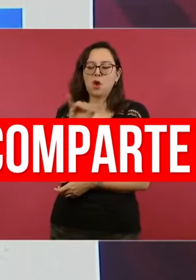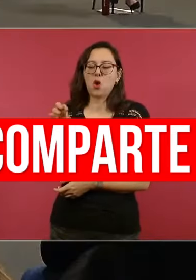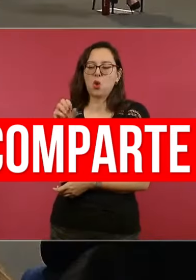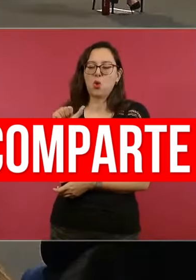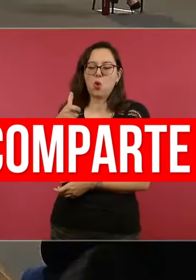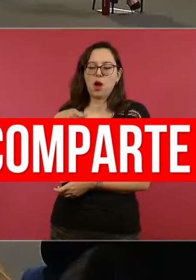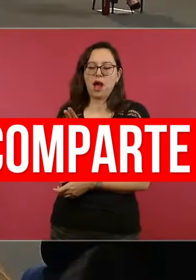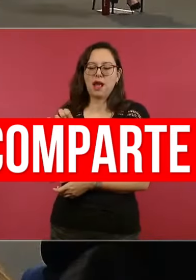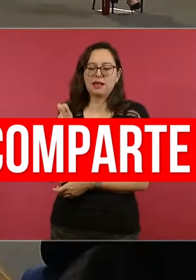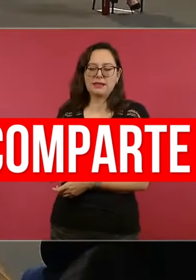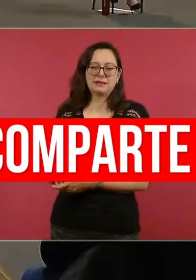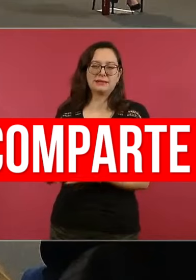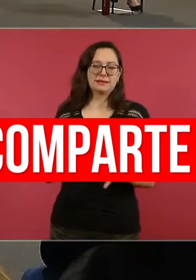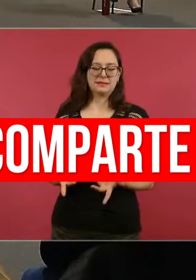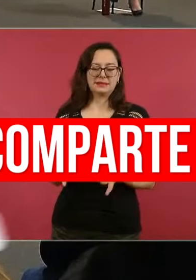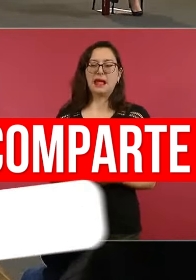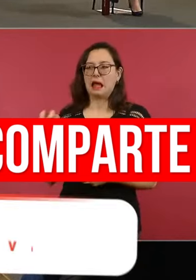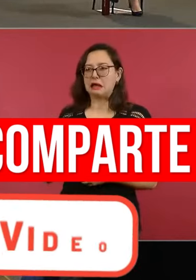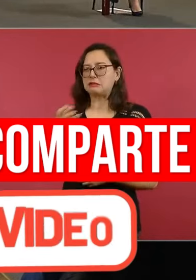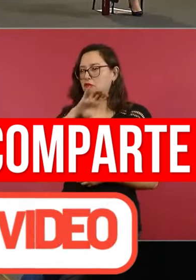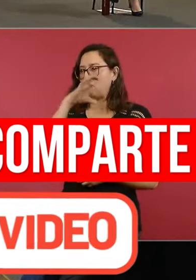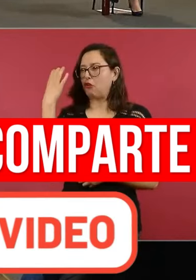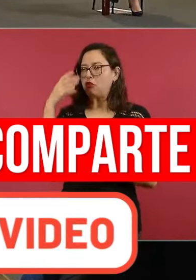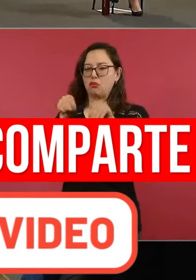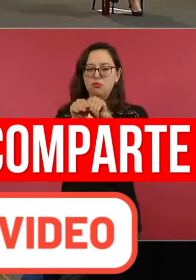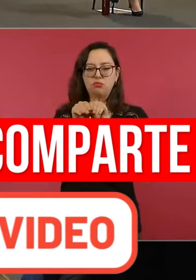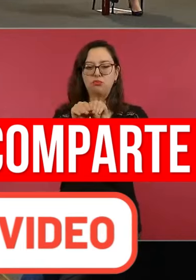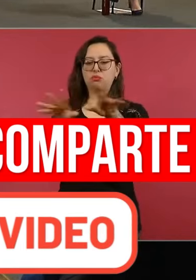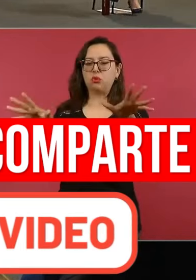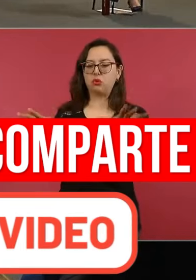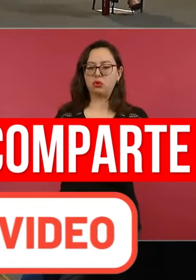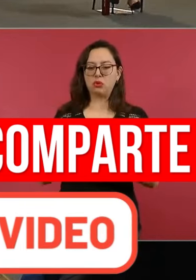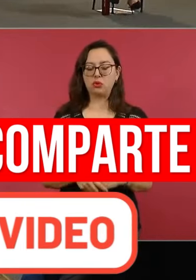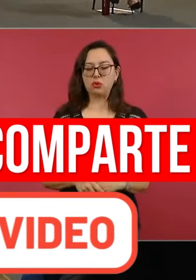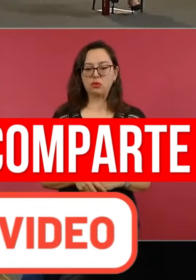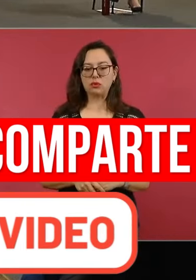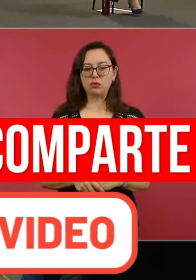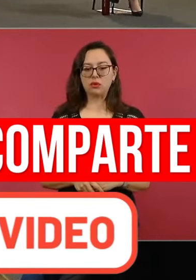Señor presidente, hoy se... De Joaquín Guzmán.